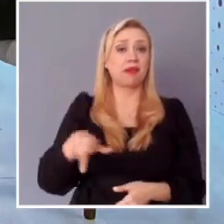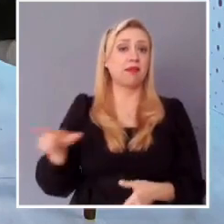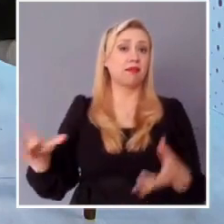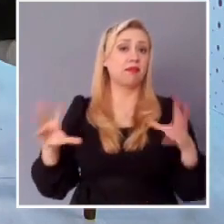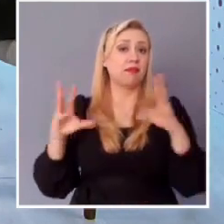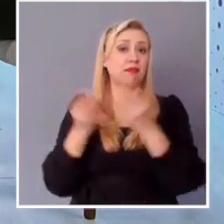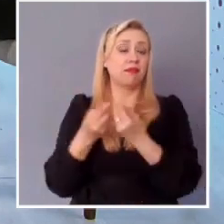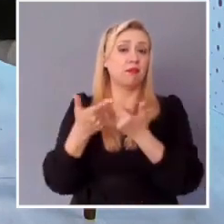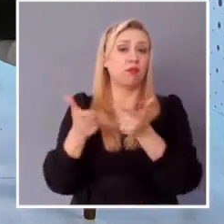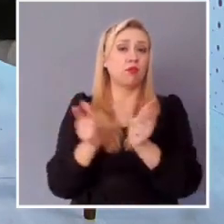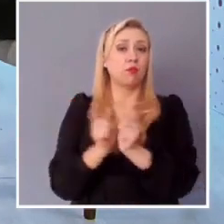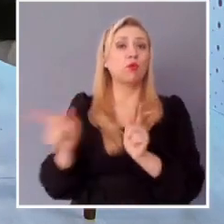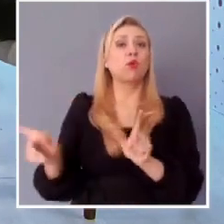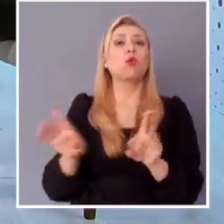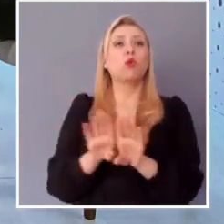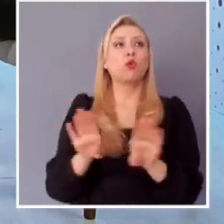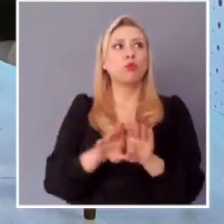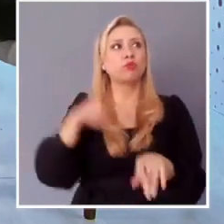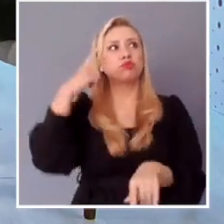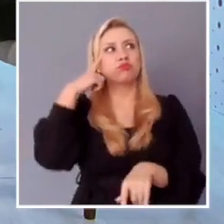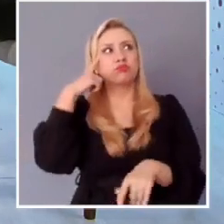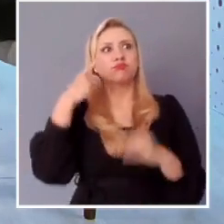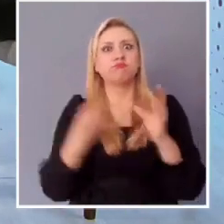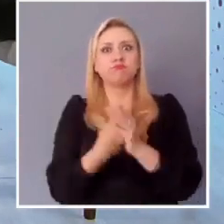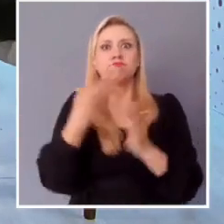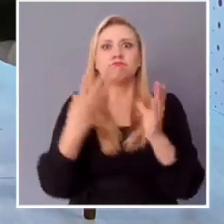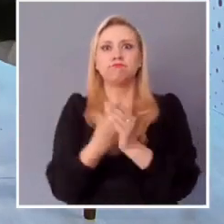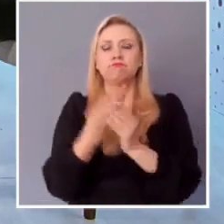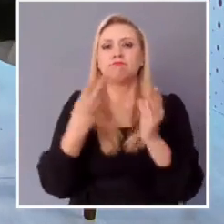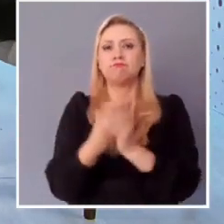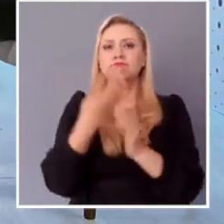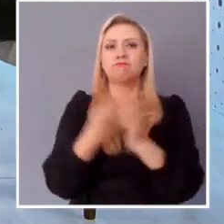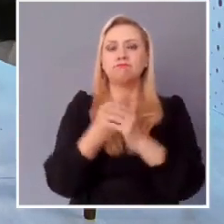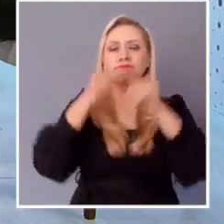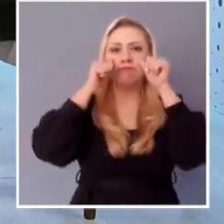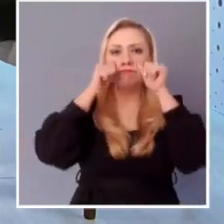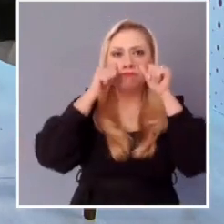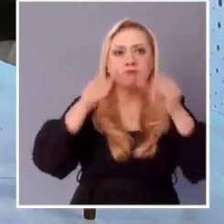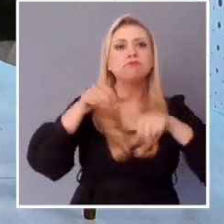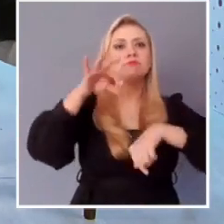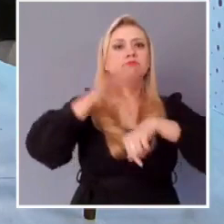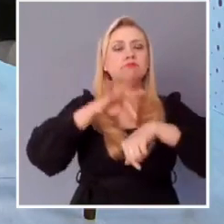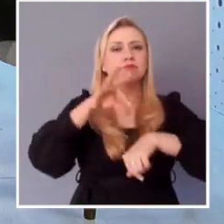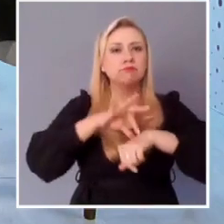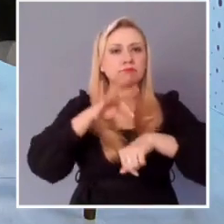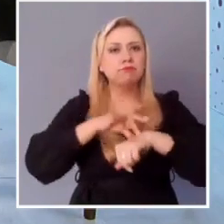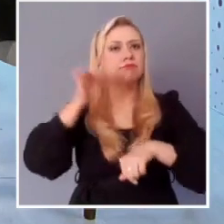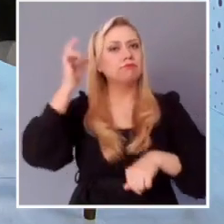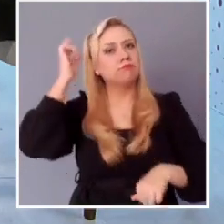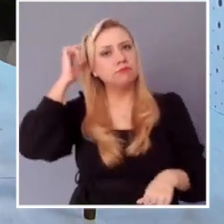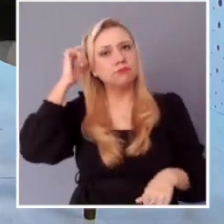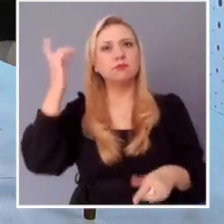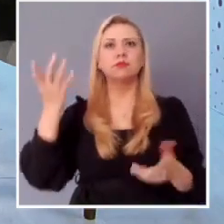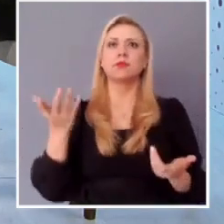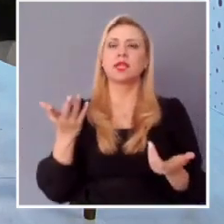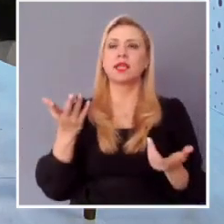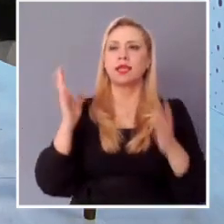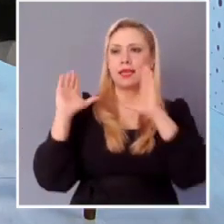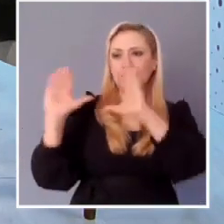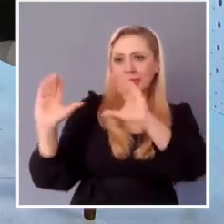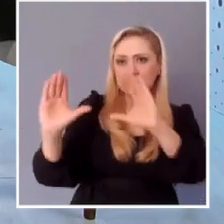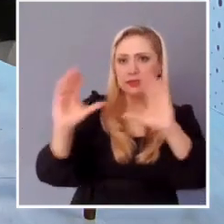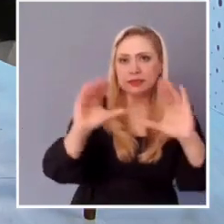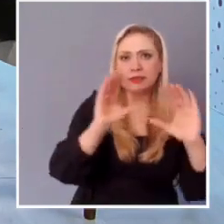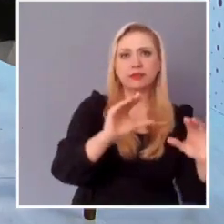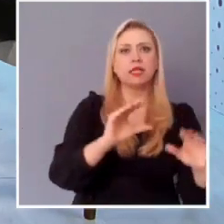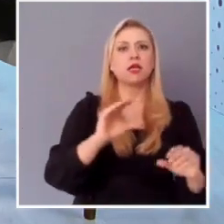se están generando estrategias novedosas para entender la salud mental, formar a otro tipo de profesionistas en la